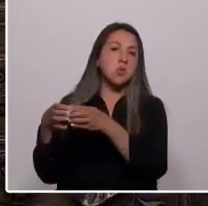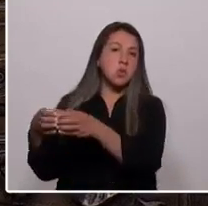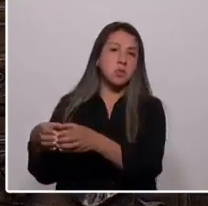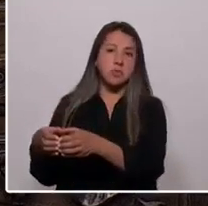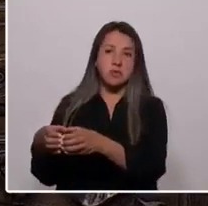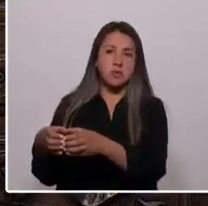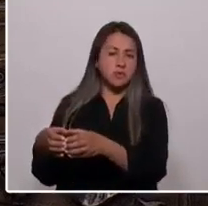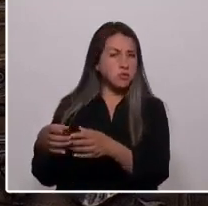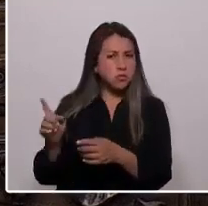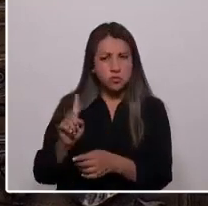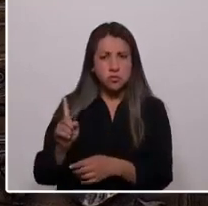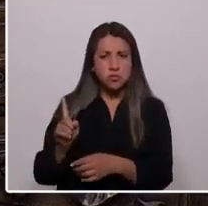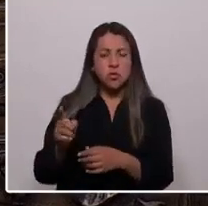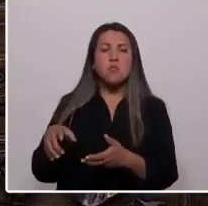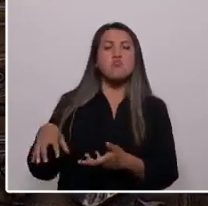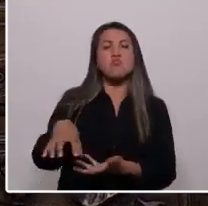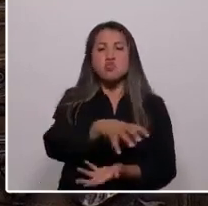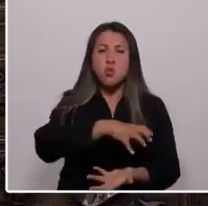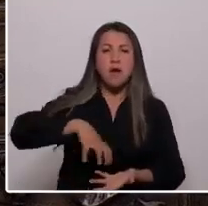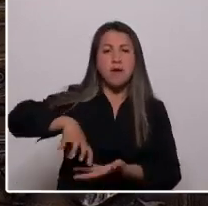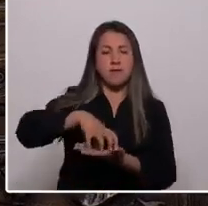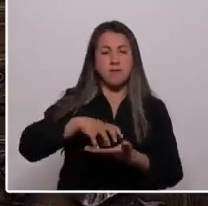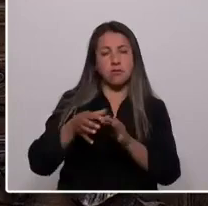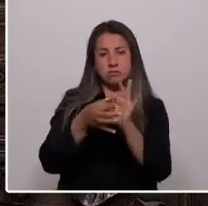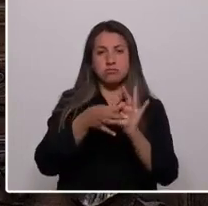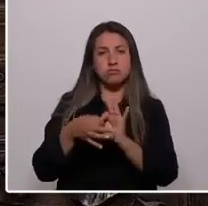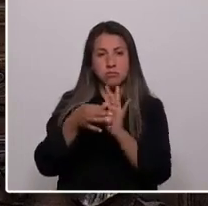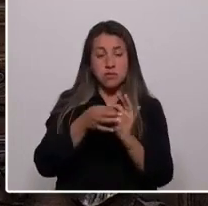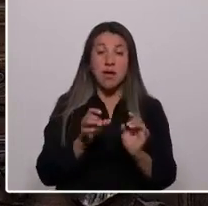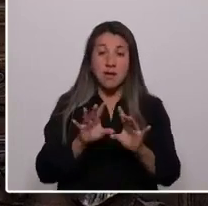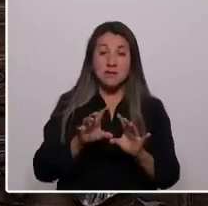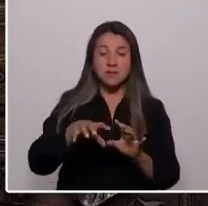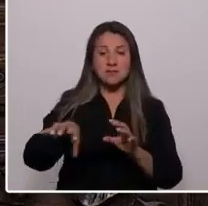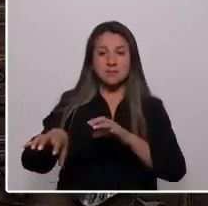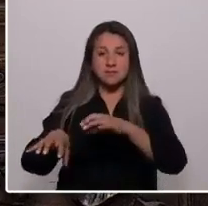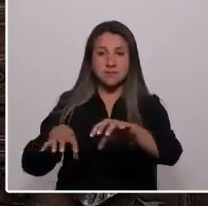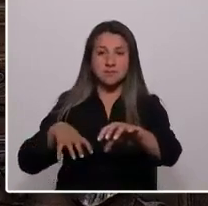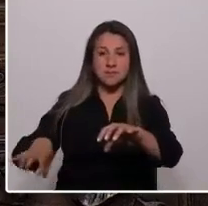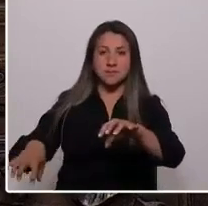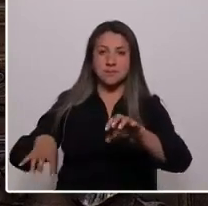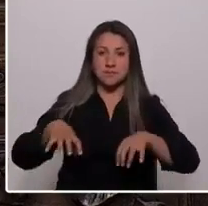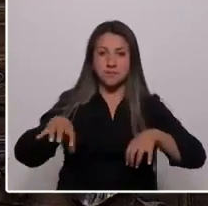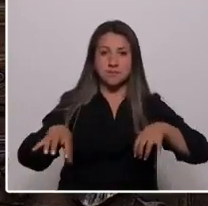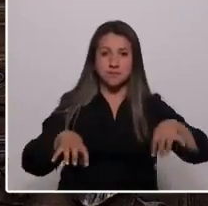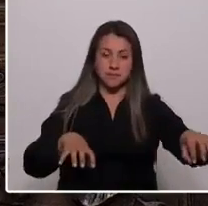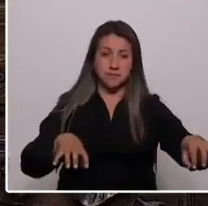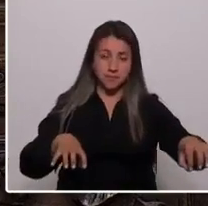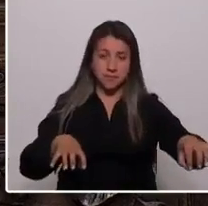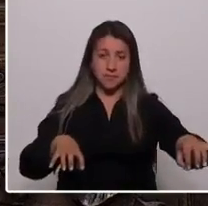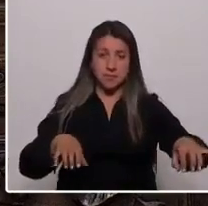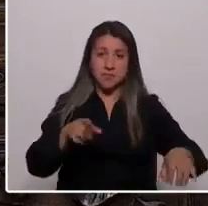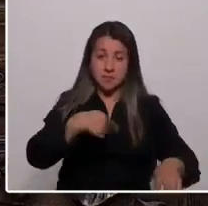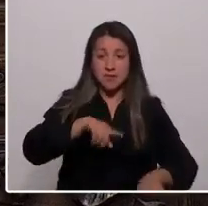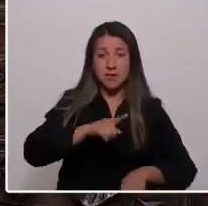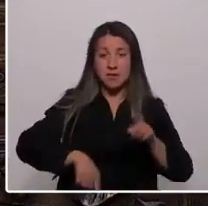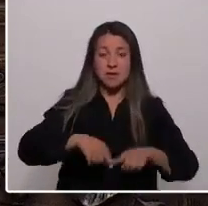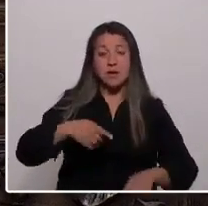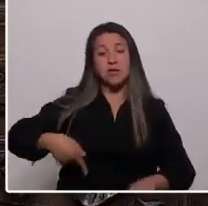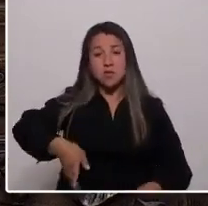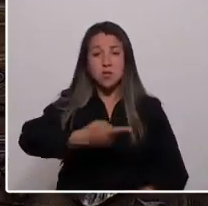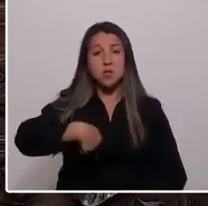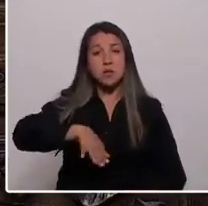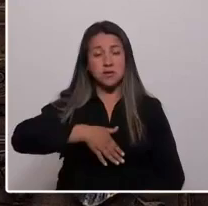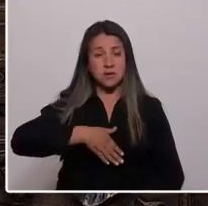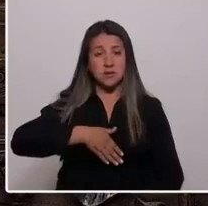no nos vio como pueblo y así quedó reflejado en la distribución del territorio que era nuestro en esta carta también